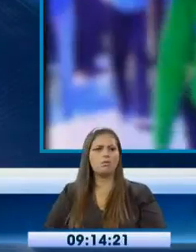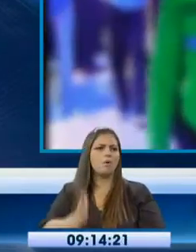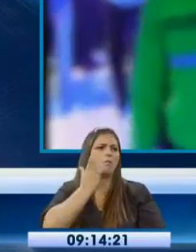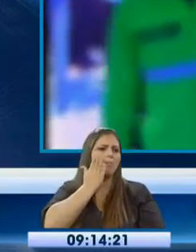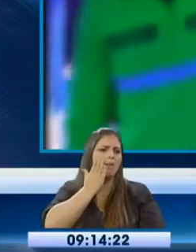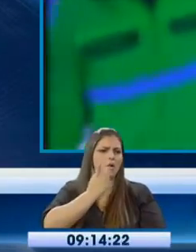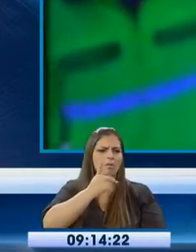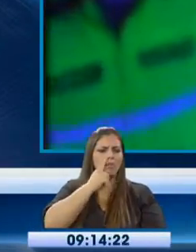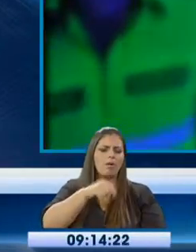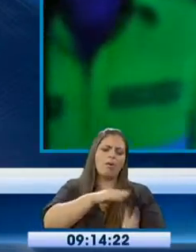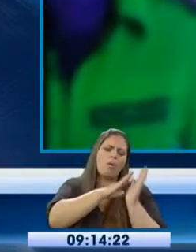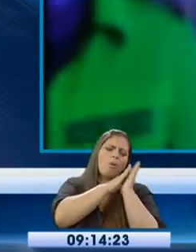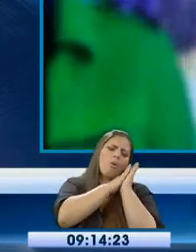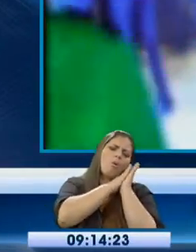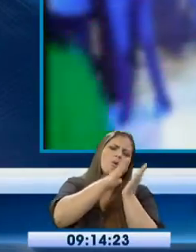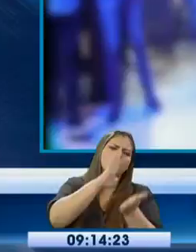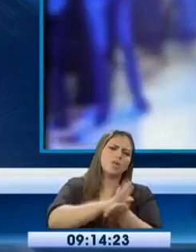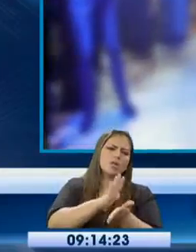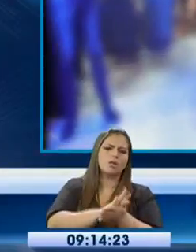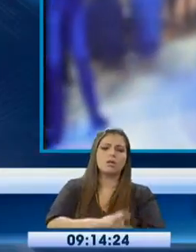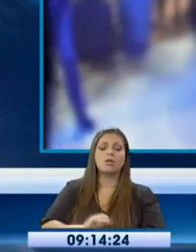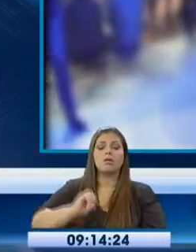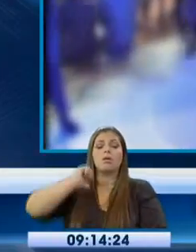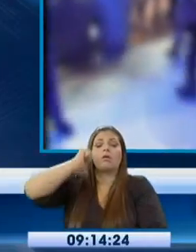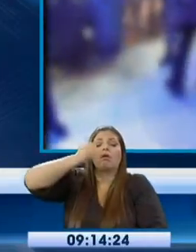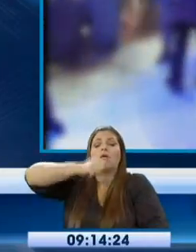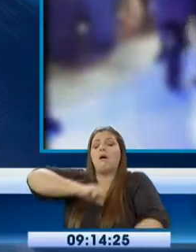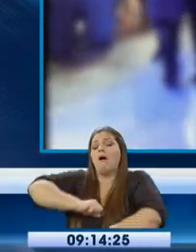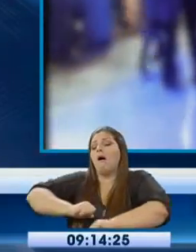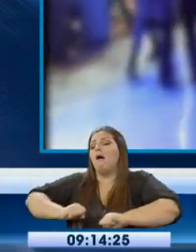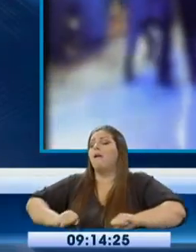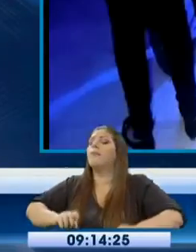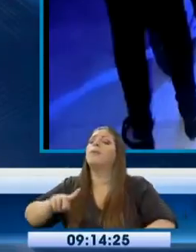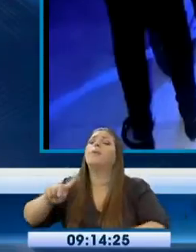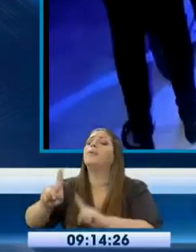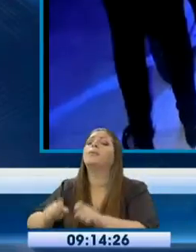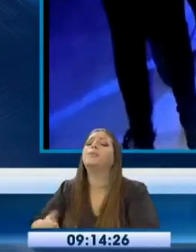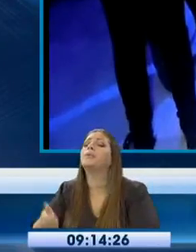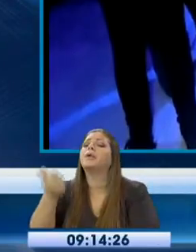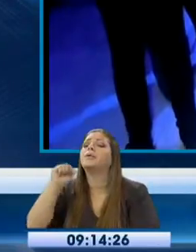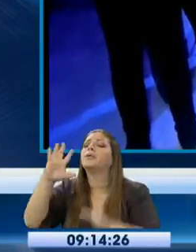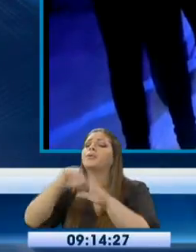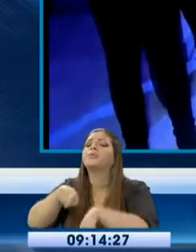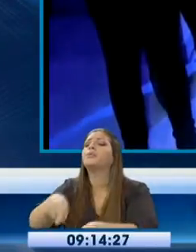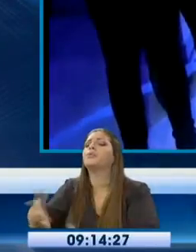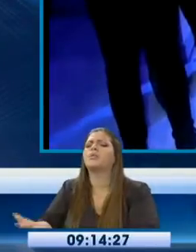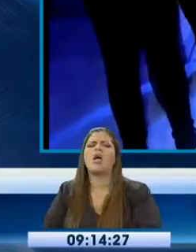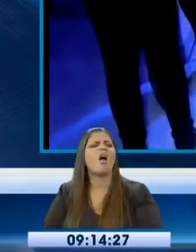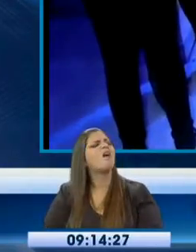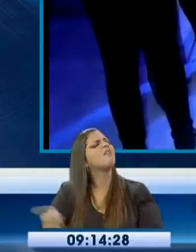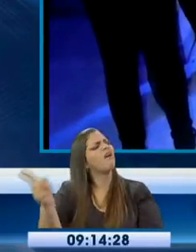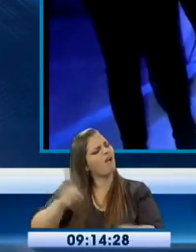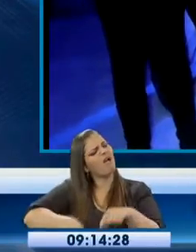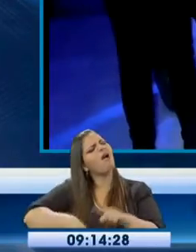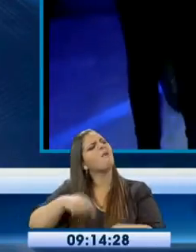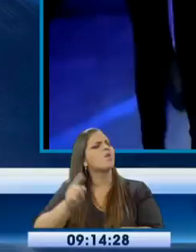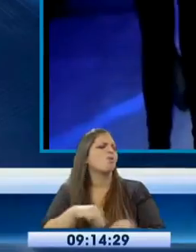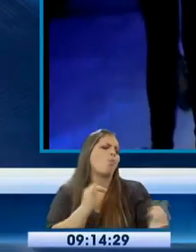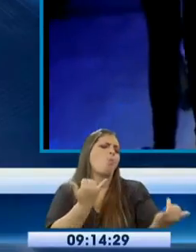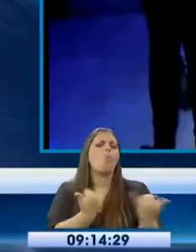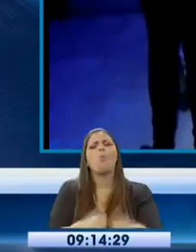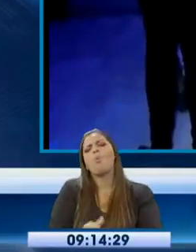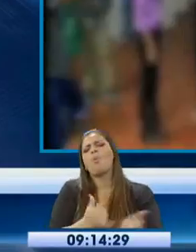Ahí con Marquito, que estábamos jugando, sí, jugando ajedrez, porque queremos siempre jugar el juego de los